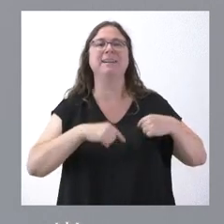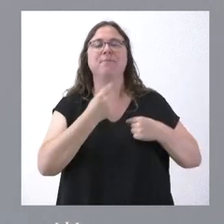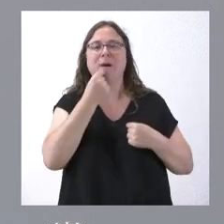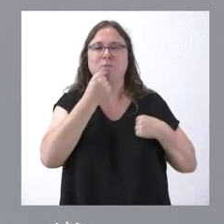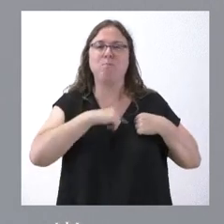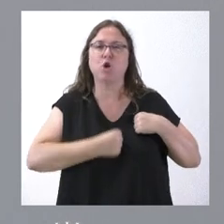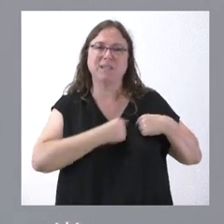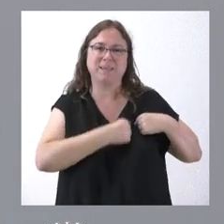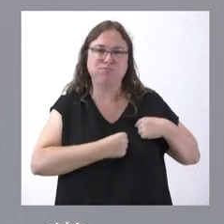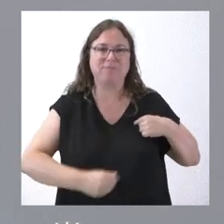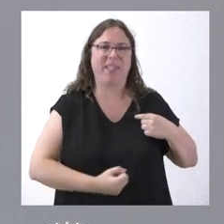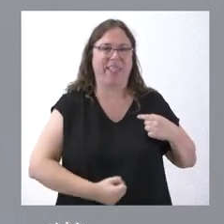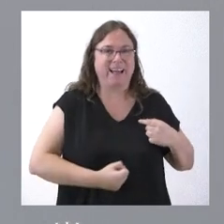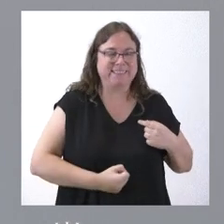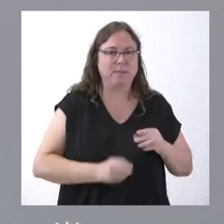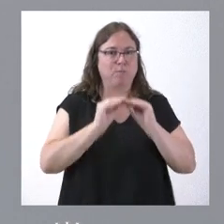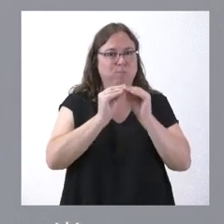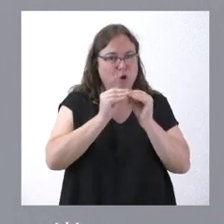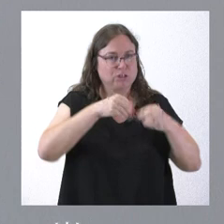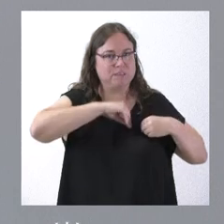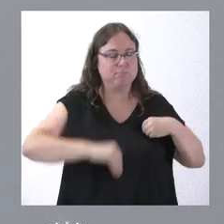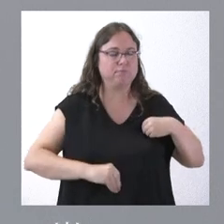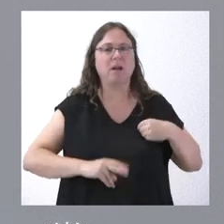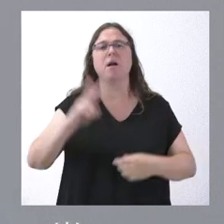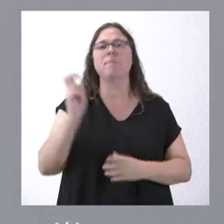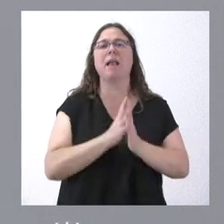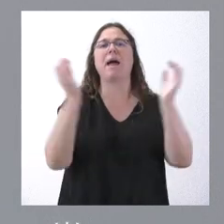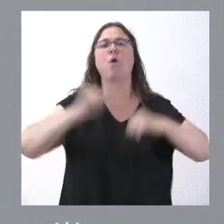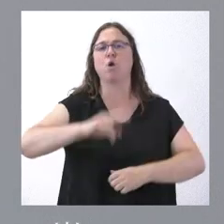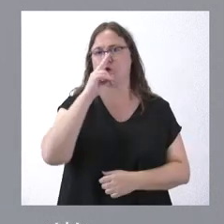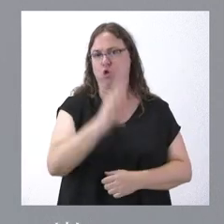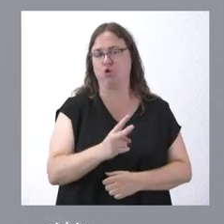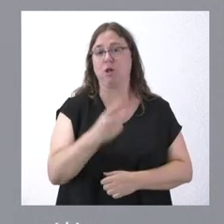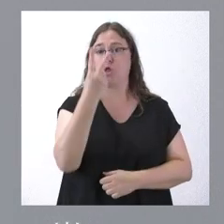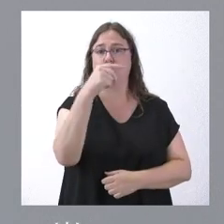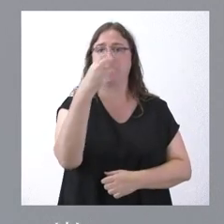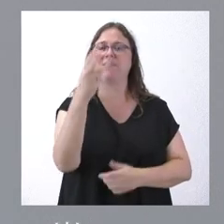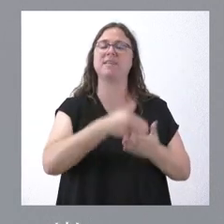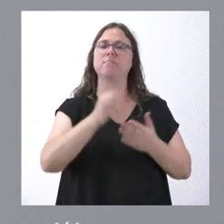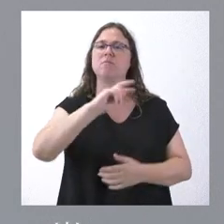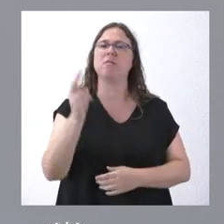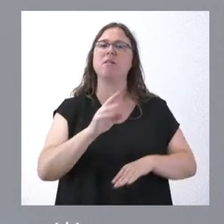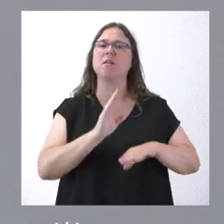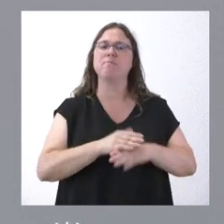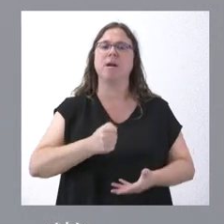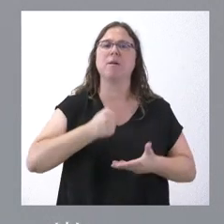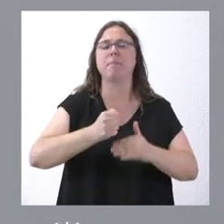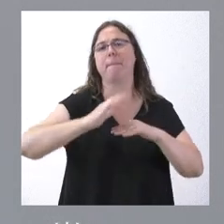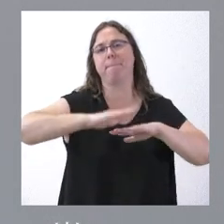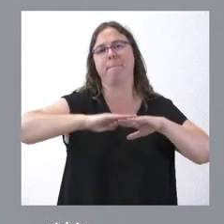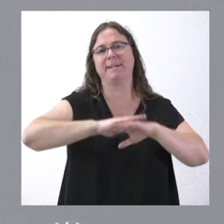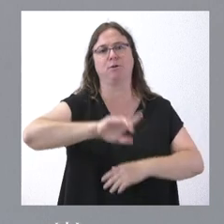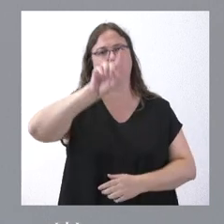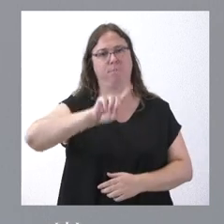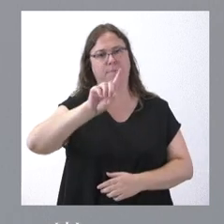digestivas. Es un acuerdo con una vigencia de 2 años. 2,3 millones de euros para suministros esenciales en primaria